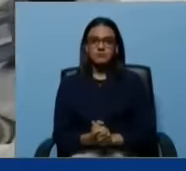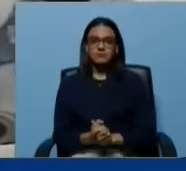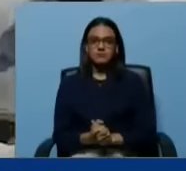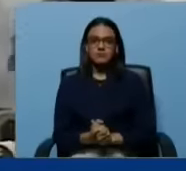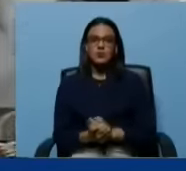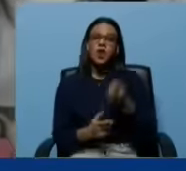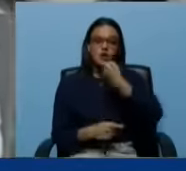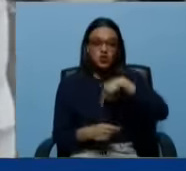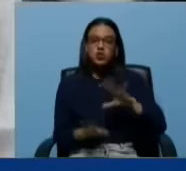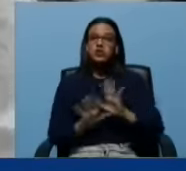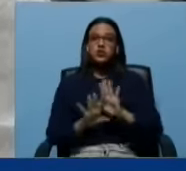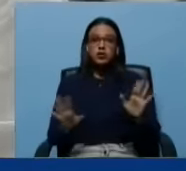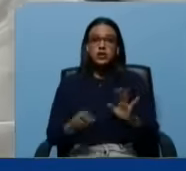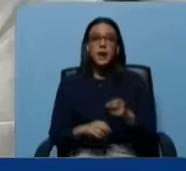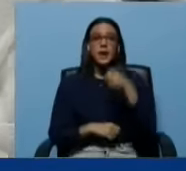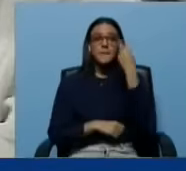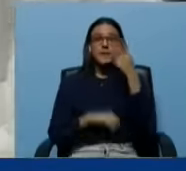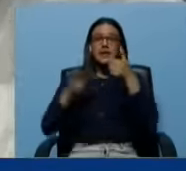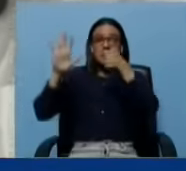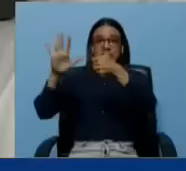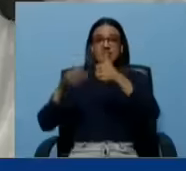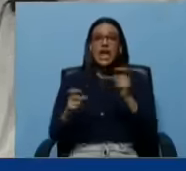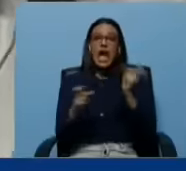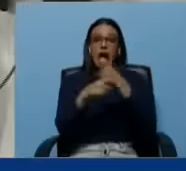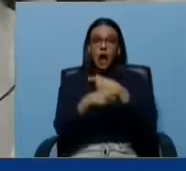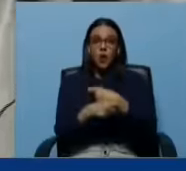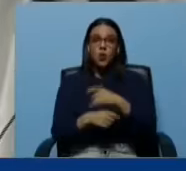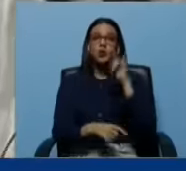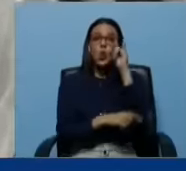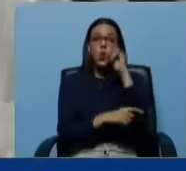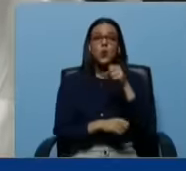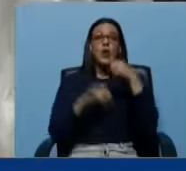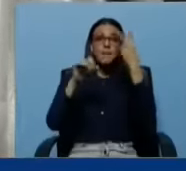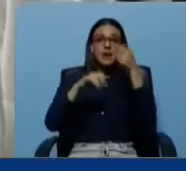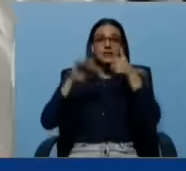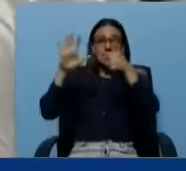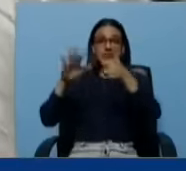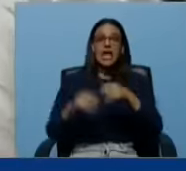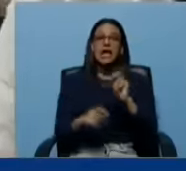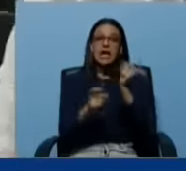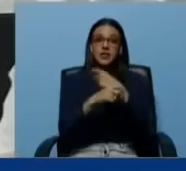Estamos ya 26 de agosto, lunes 26 de agosto,